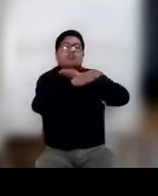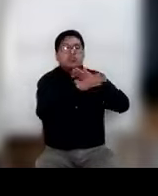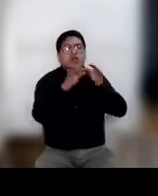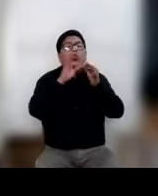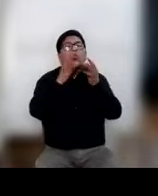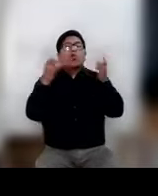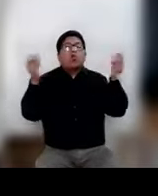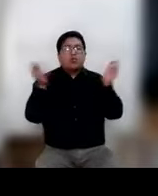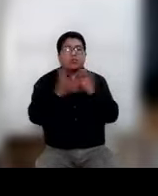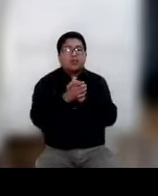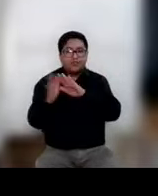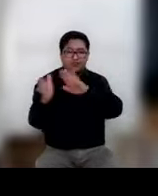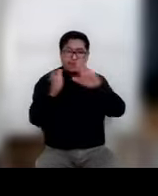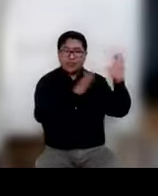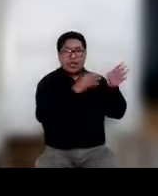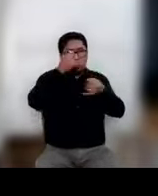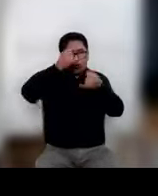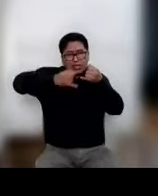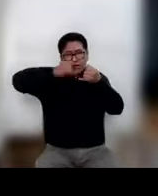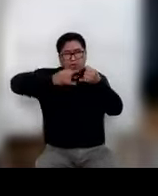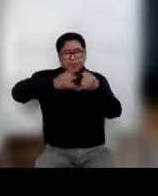finalmente yo